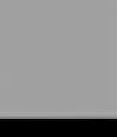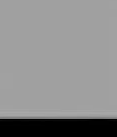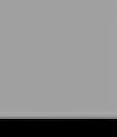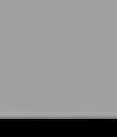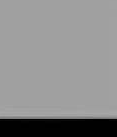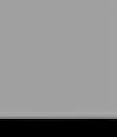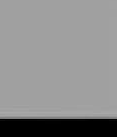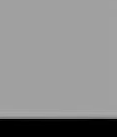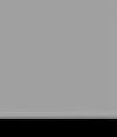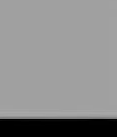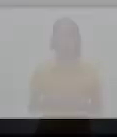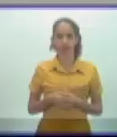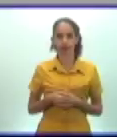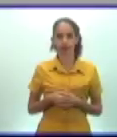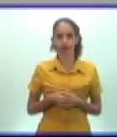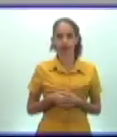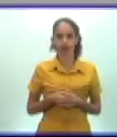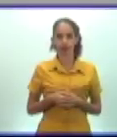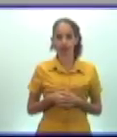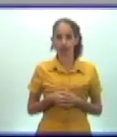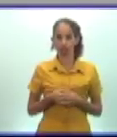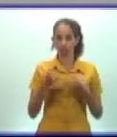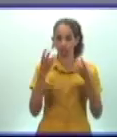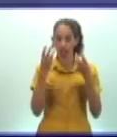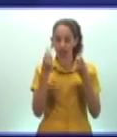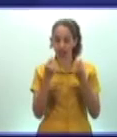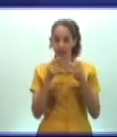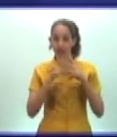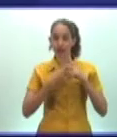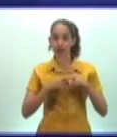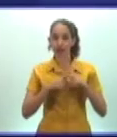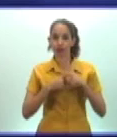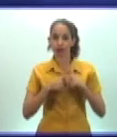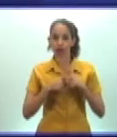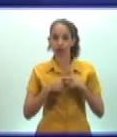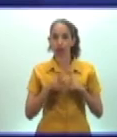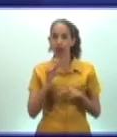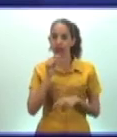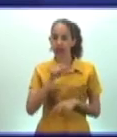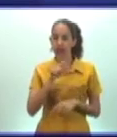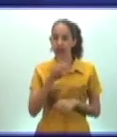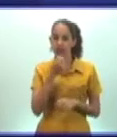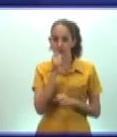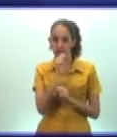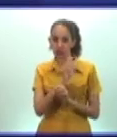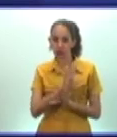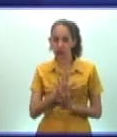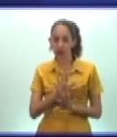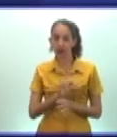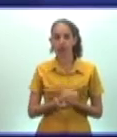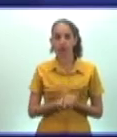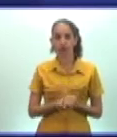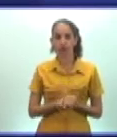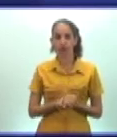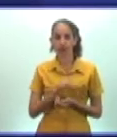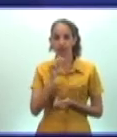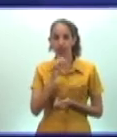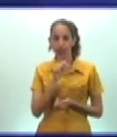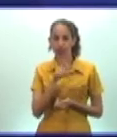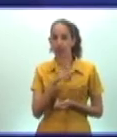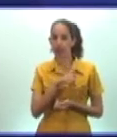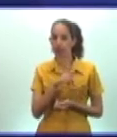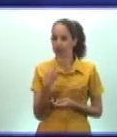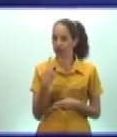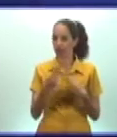El cálculo con números racionales nos facilita resolver muchas situaciones de la vida